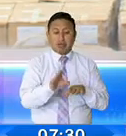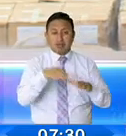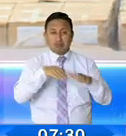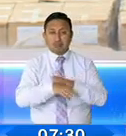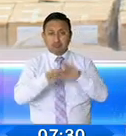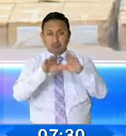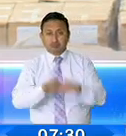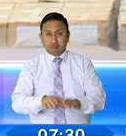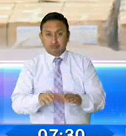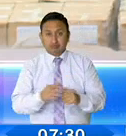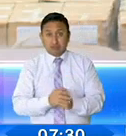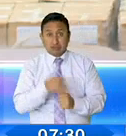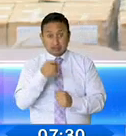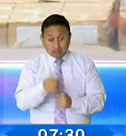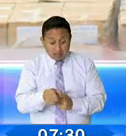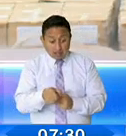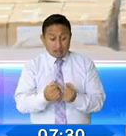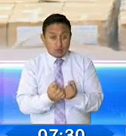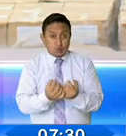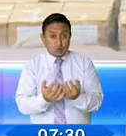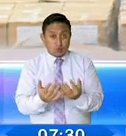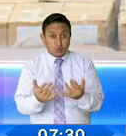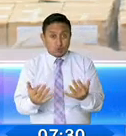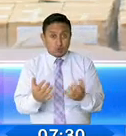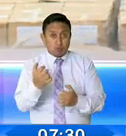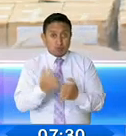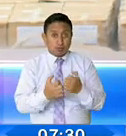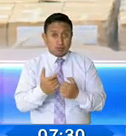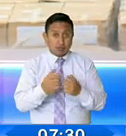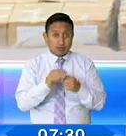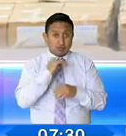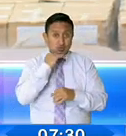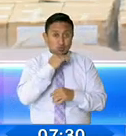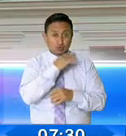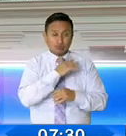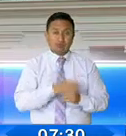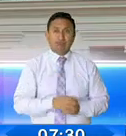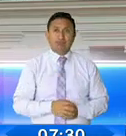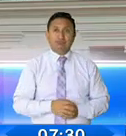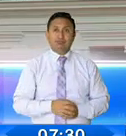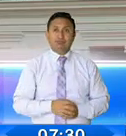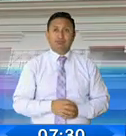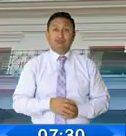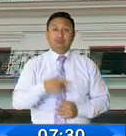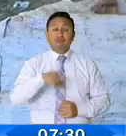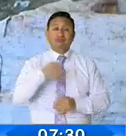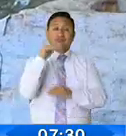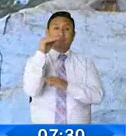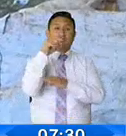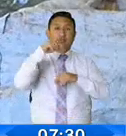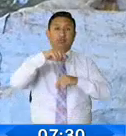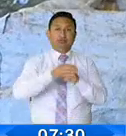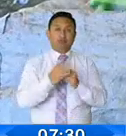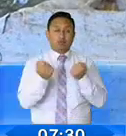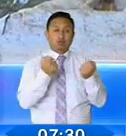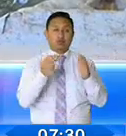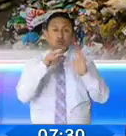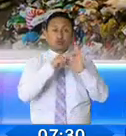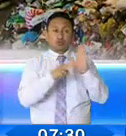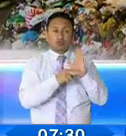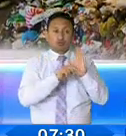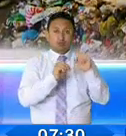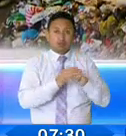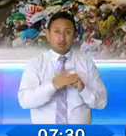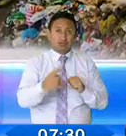en un río, y es ahí donde se causa todo el problema de contaminación ambiental. En nuestro país, regular o establecer normativas para procesar